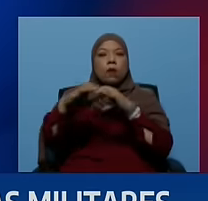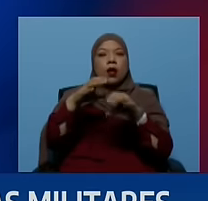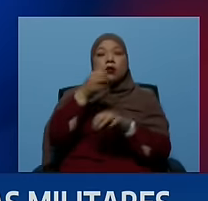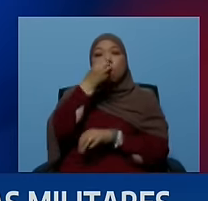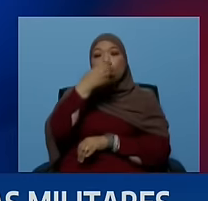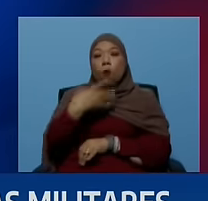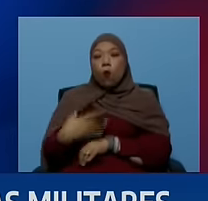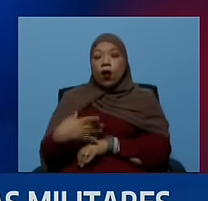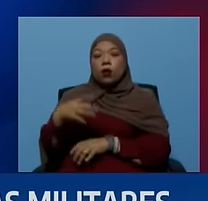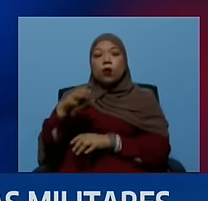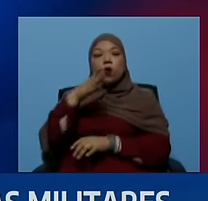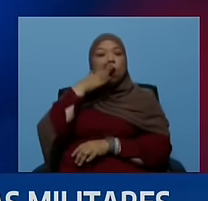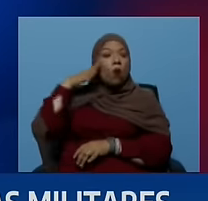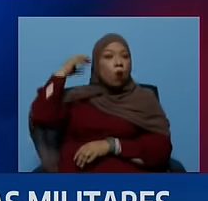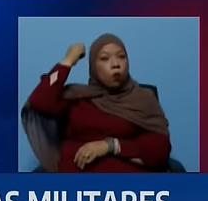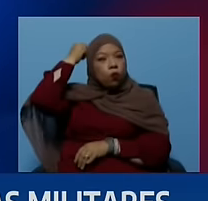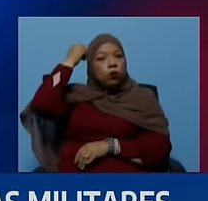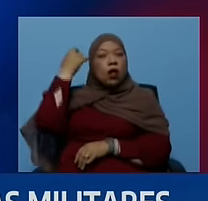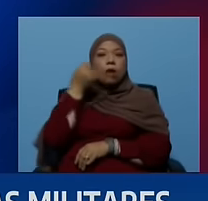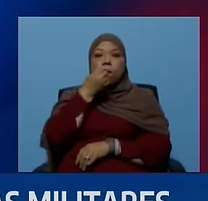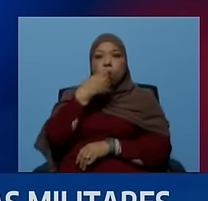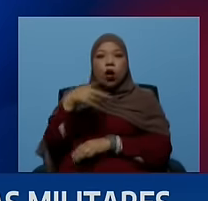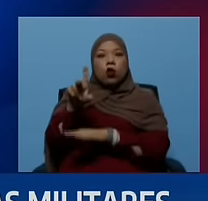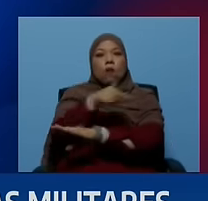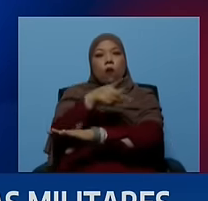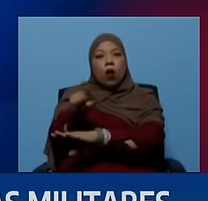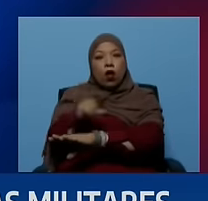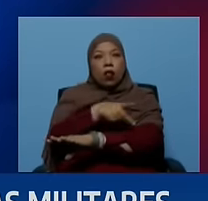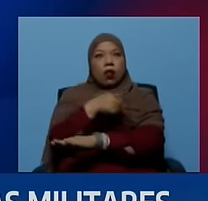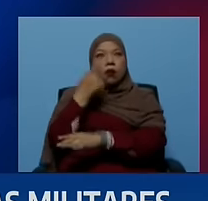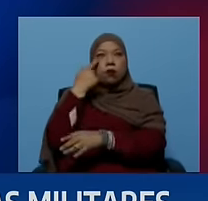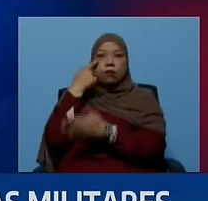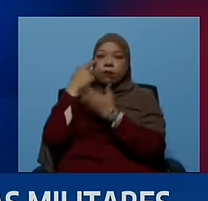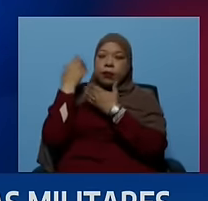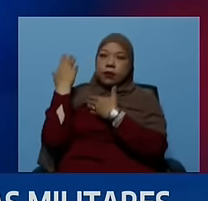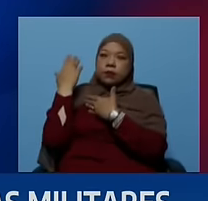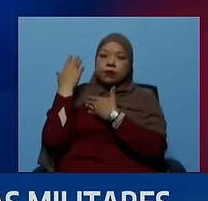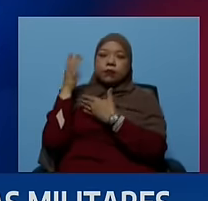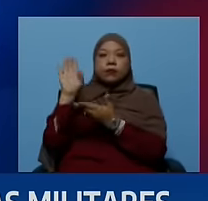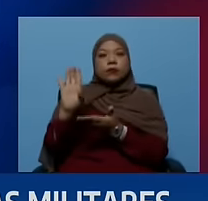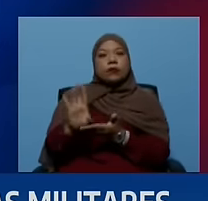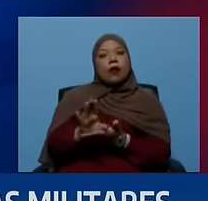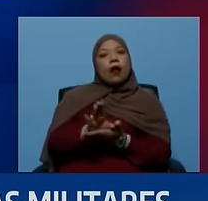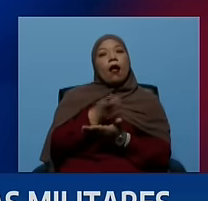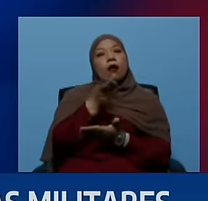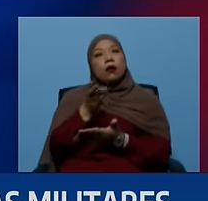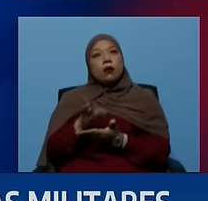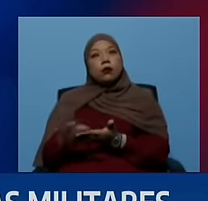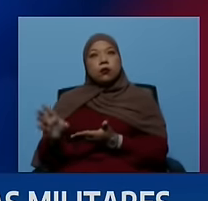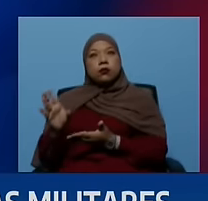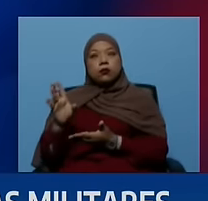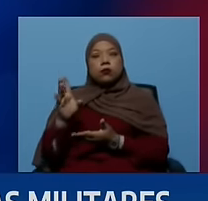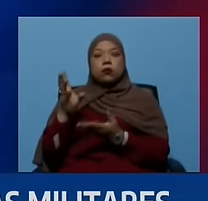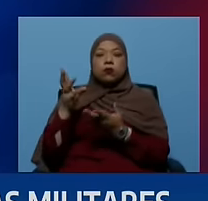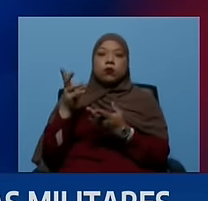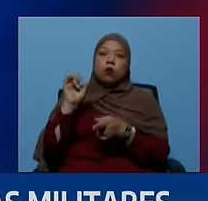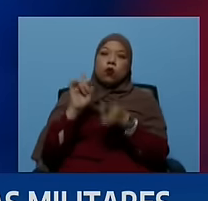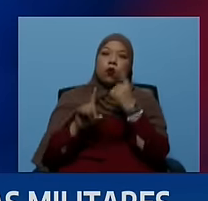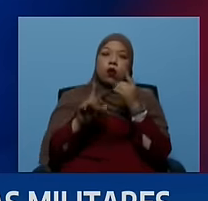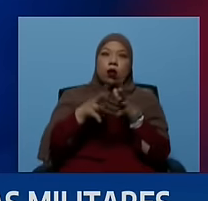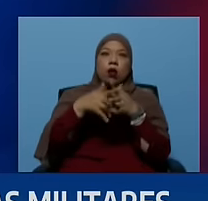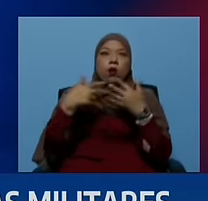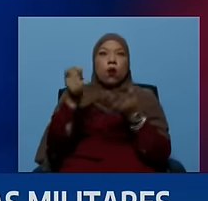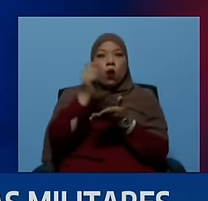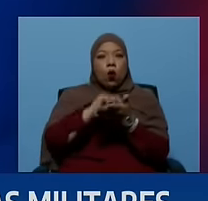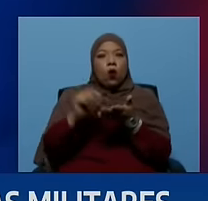Pablo Neruda nosotos nos parábamos aquí a cantar y de vez en cuando yo sacaba mi libro de